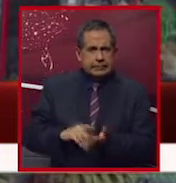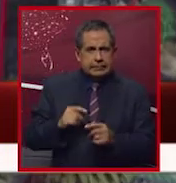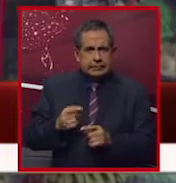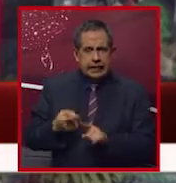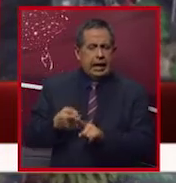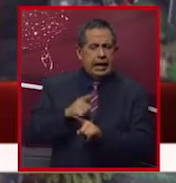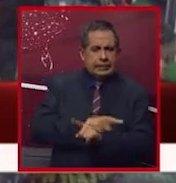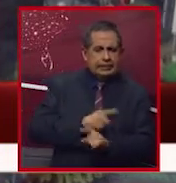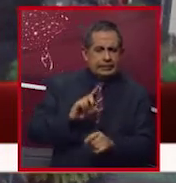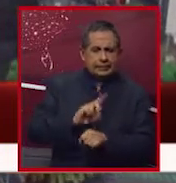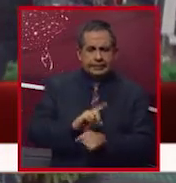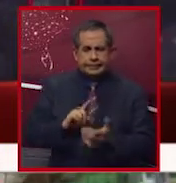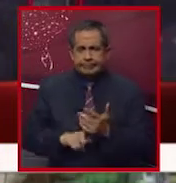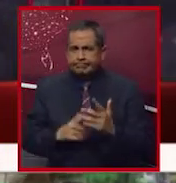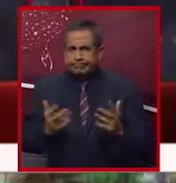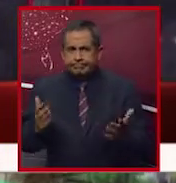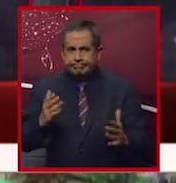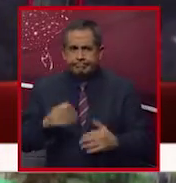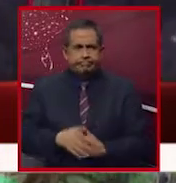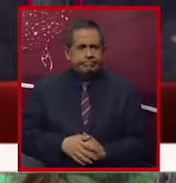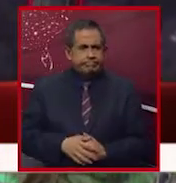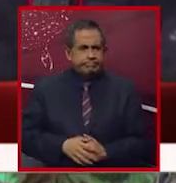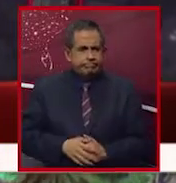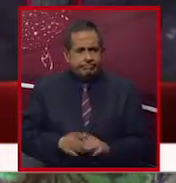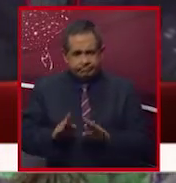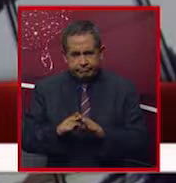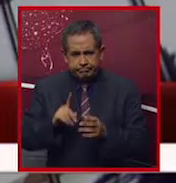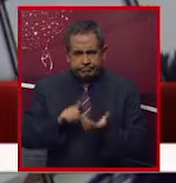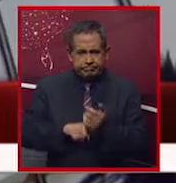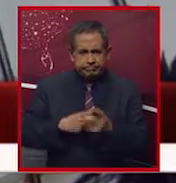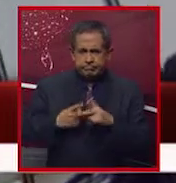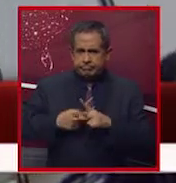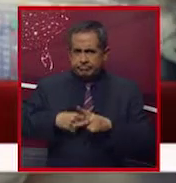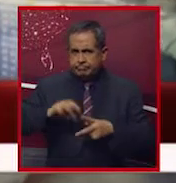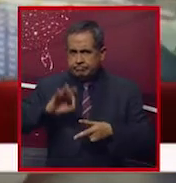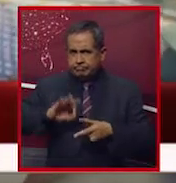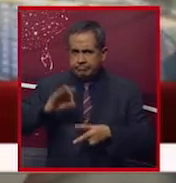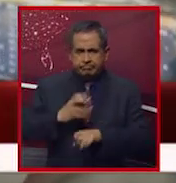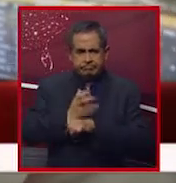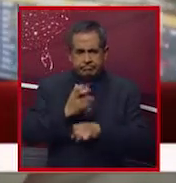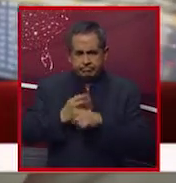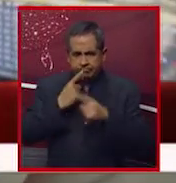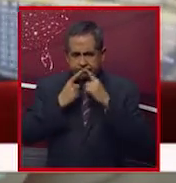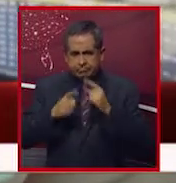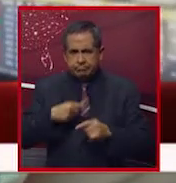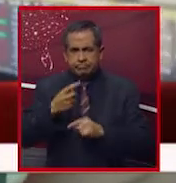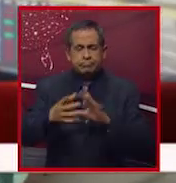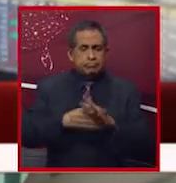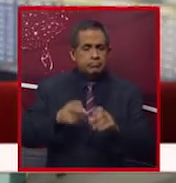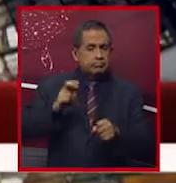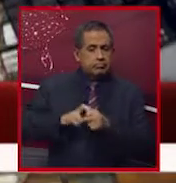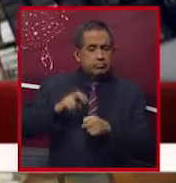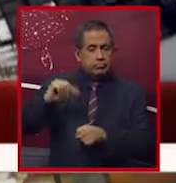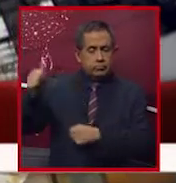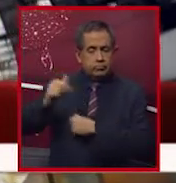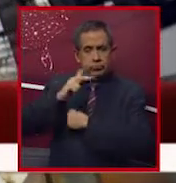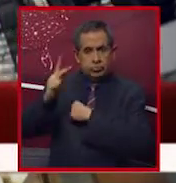nivel previo. Esto en línea con los índices accionarios de Estados Unidos, en los cuales le cuento que el Dow Jones también